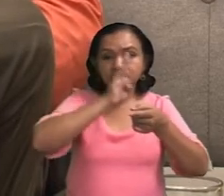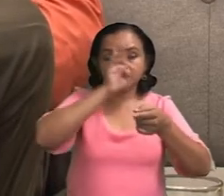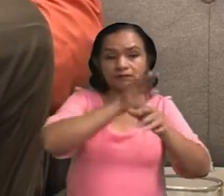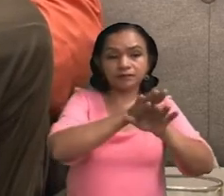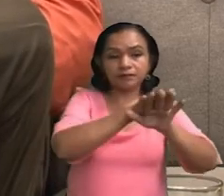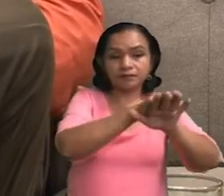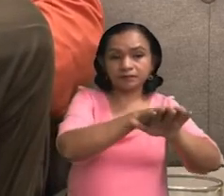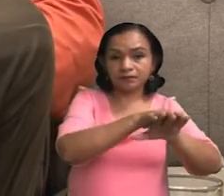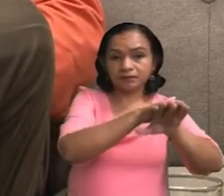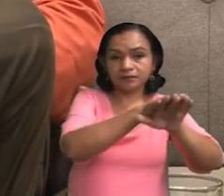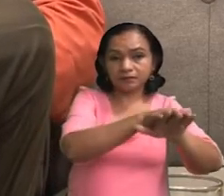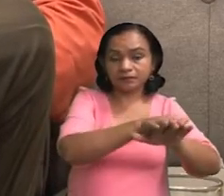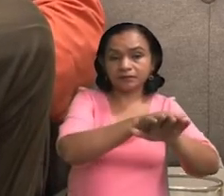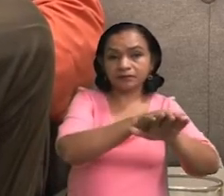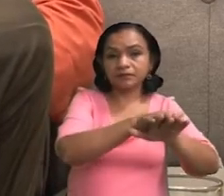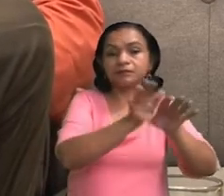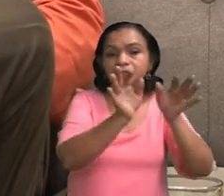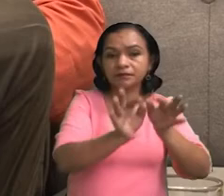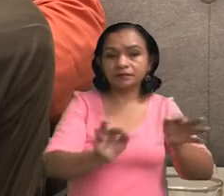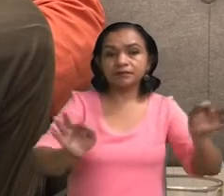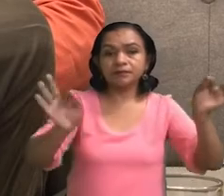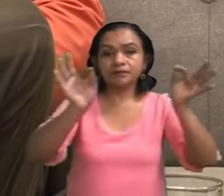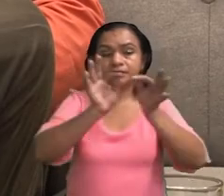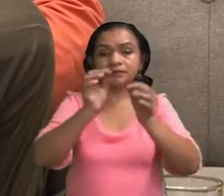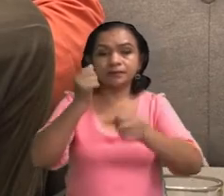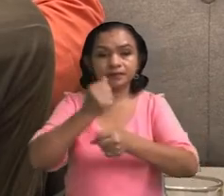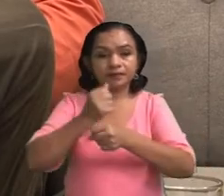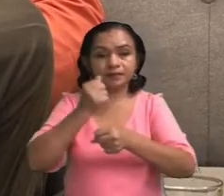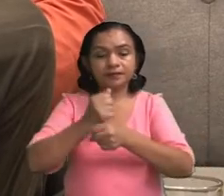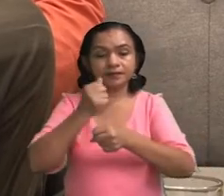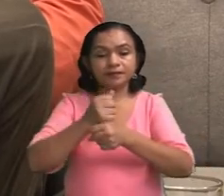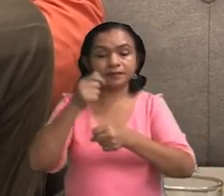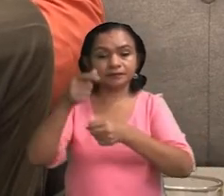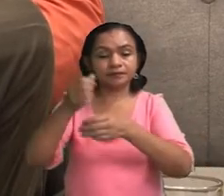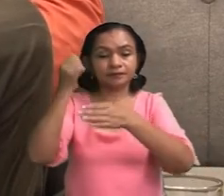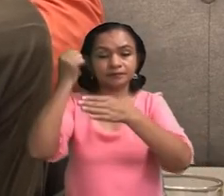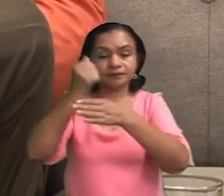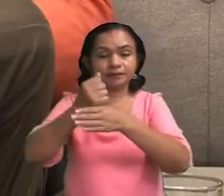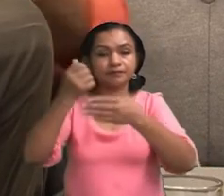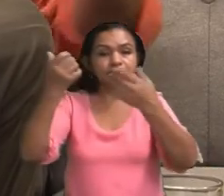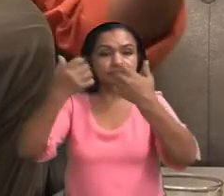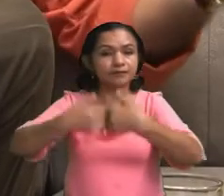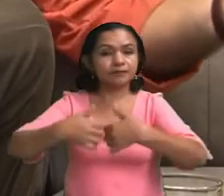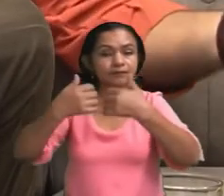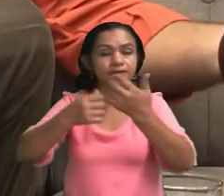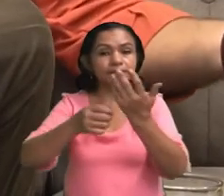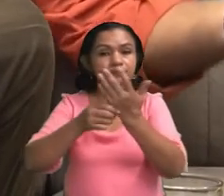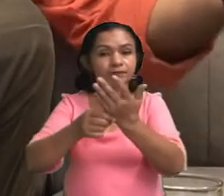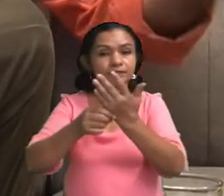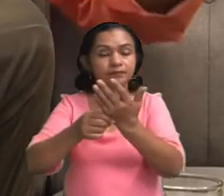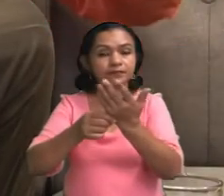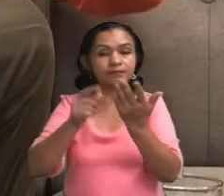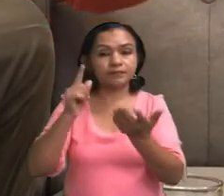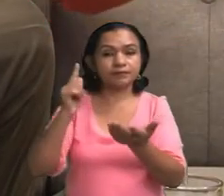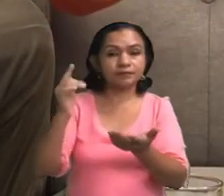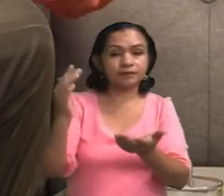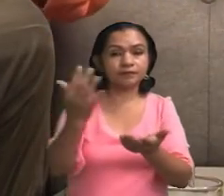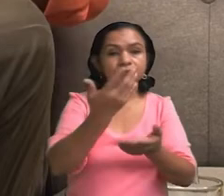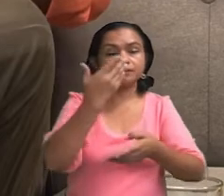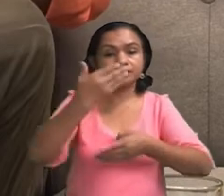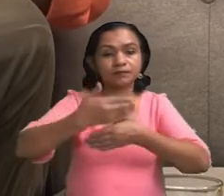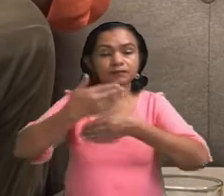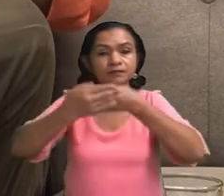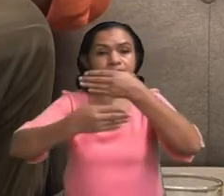Tortuguero, o sea, claro, esa posición estratégica que tiene este matadero tiene que ver también con toda la